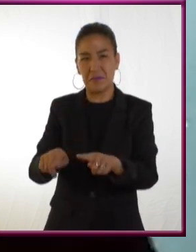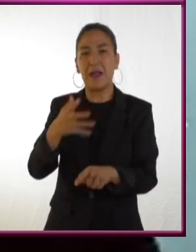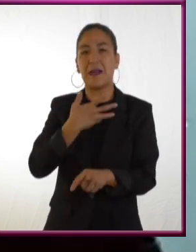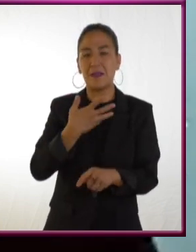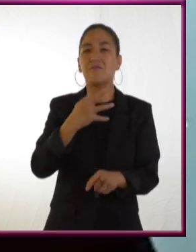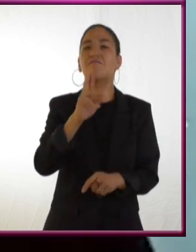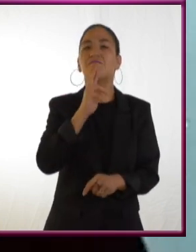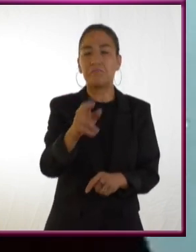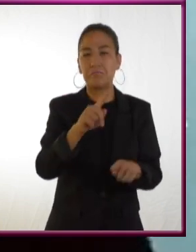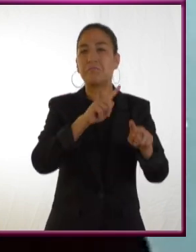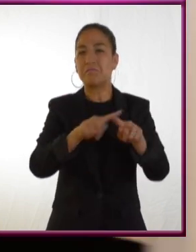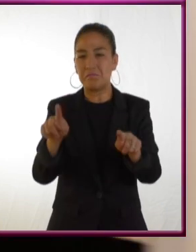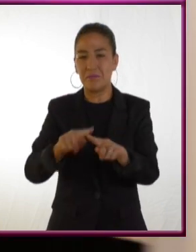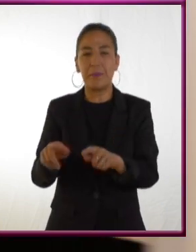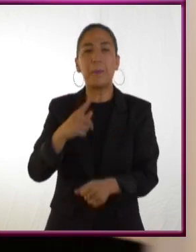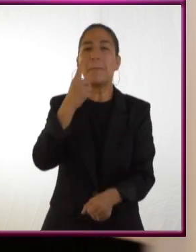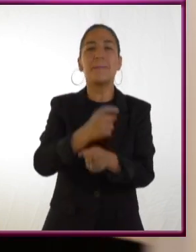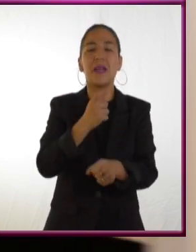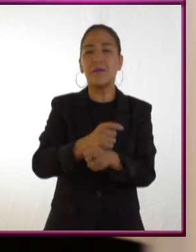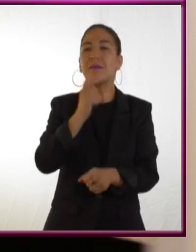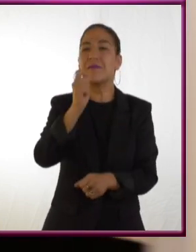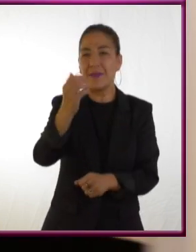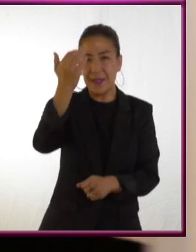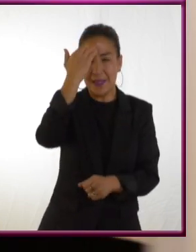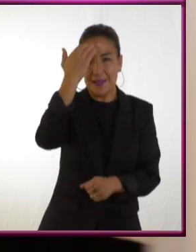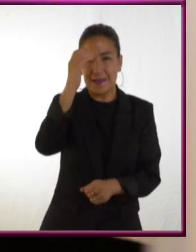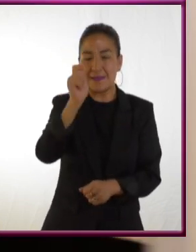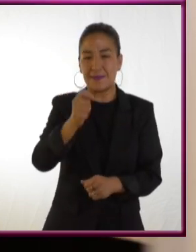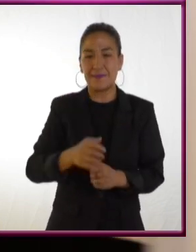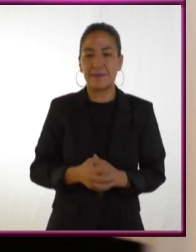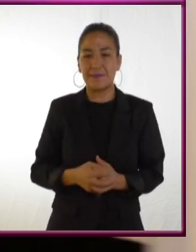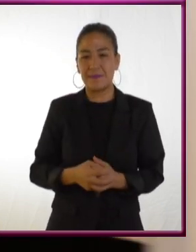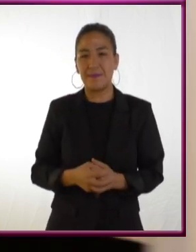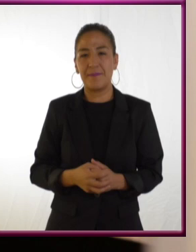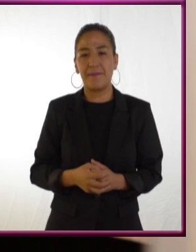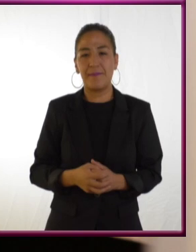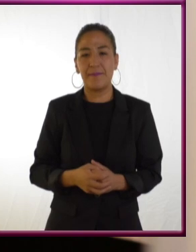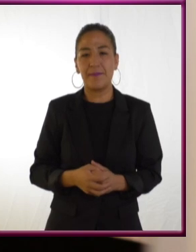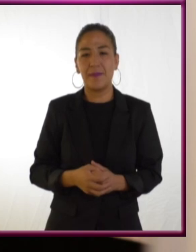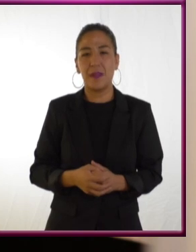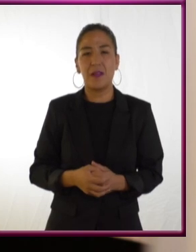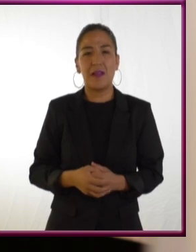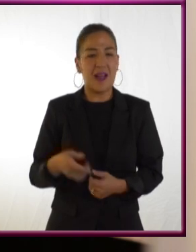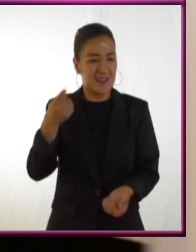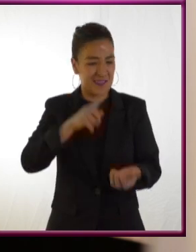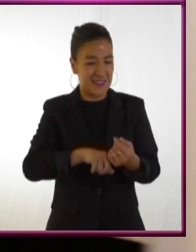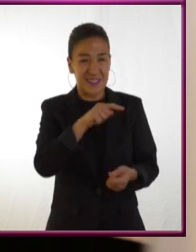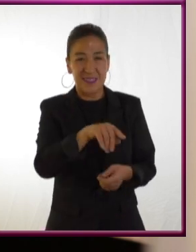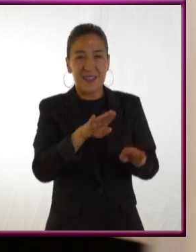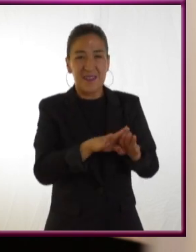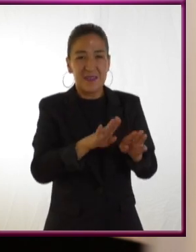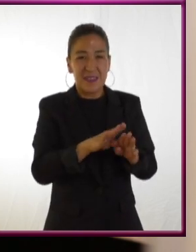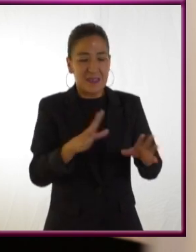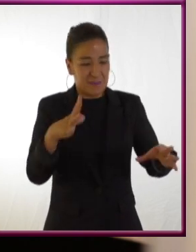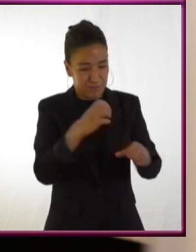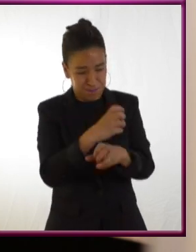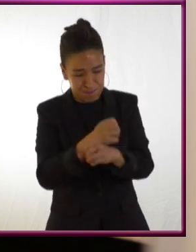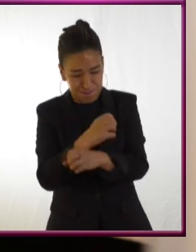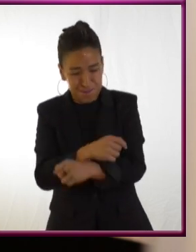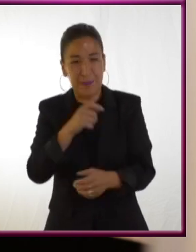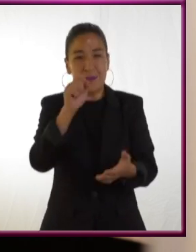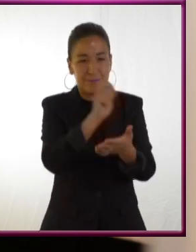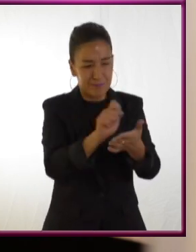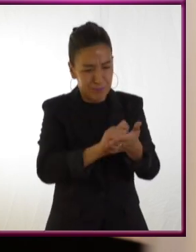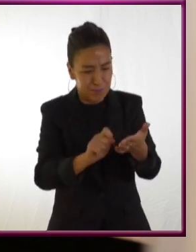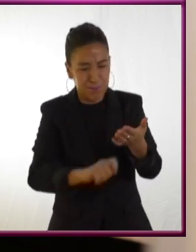hay diferentes resultados. Lo primero que tenemos que conocer un poco es todo el mundo de resultados que existen. Hay